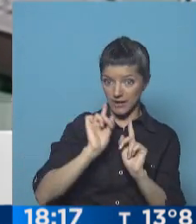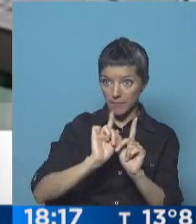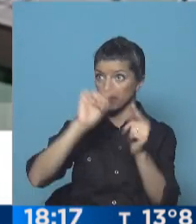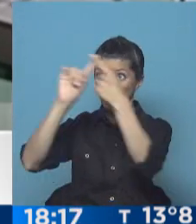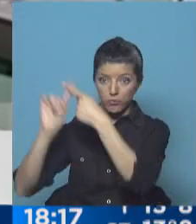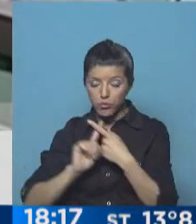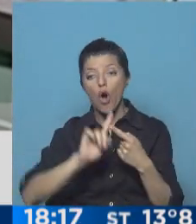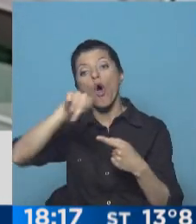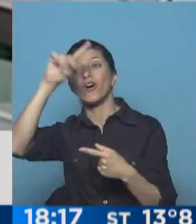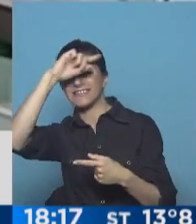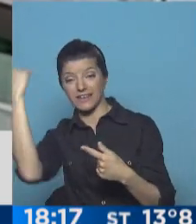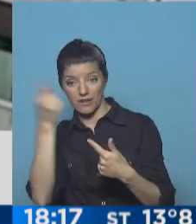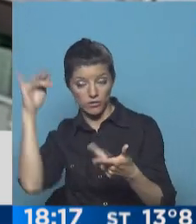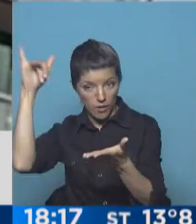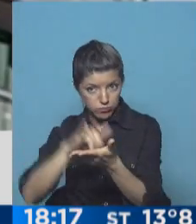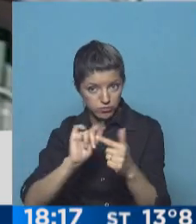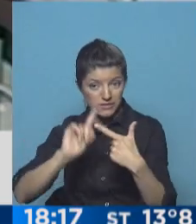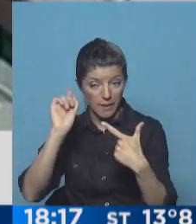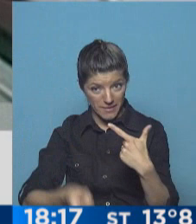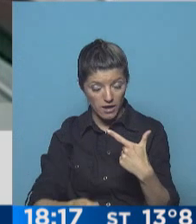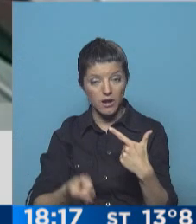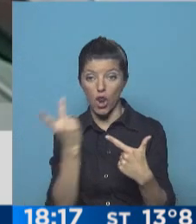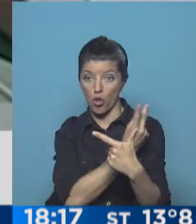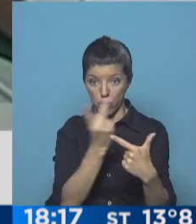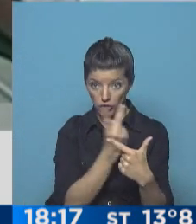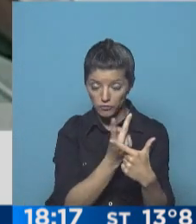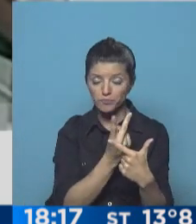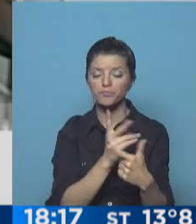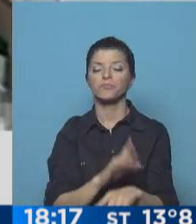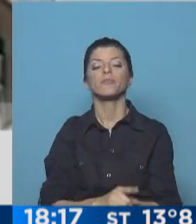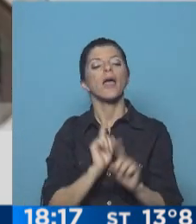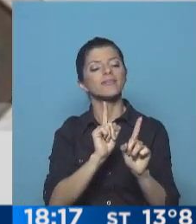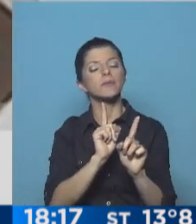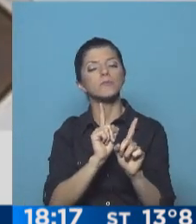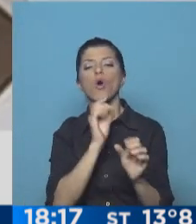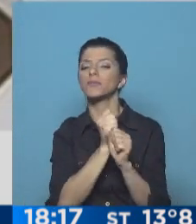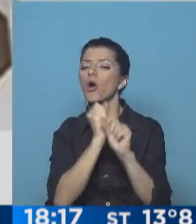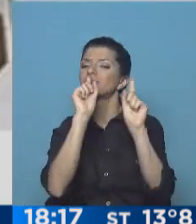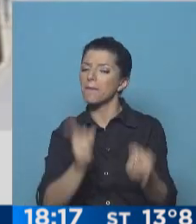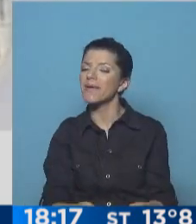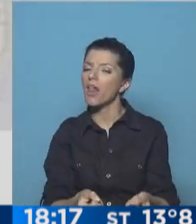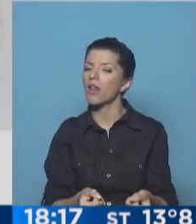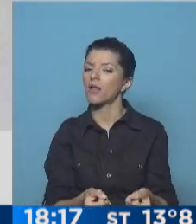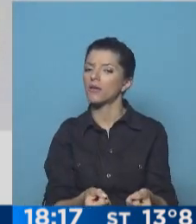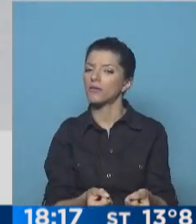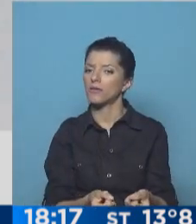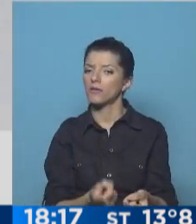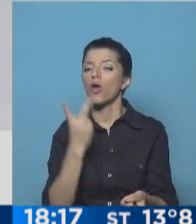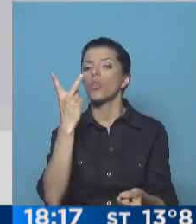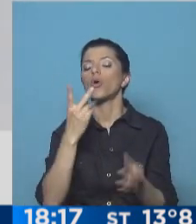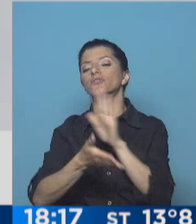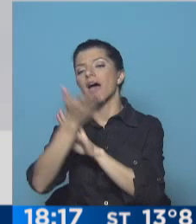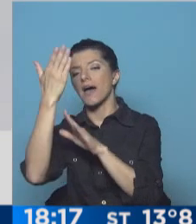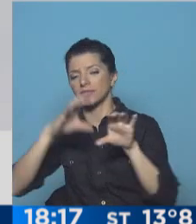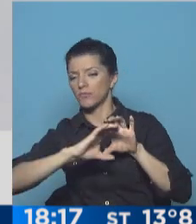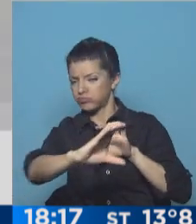retirar el equipaje tanto en el área de cabotaje como en internacional y esa obra también lo que incluyó fue la desafectación de dos viejas mangas